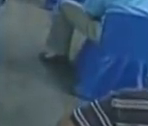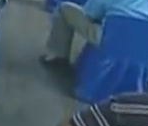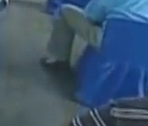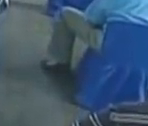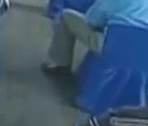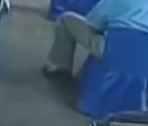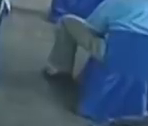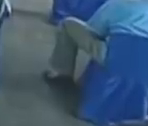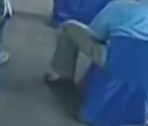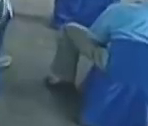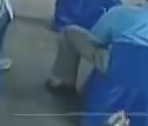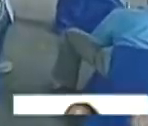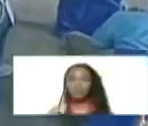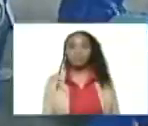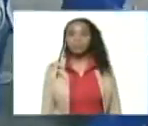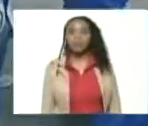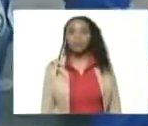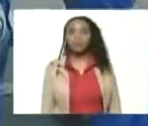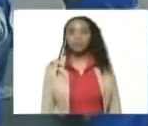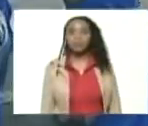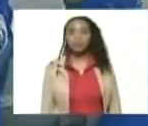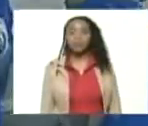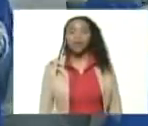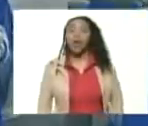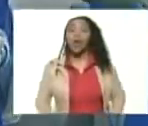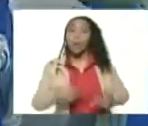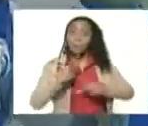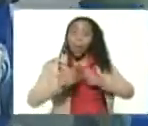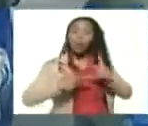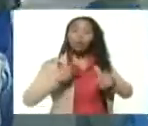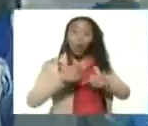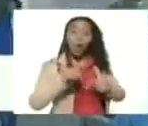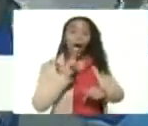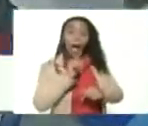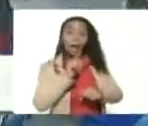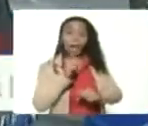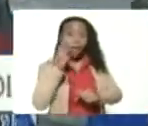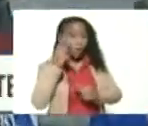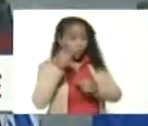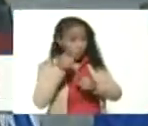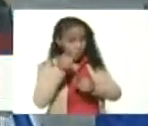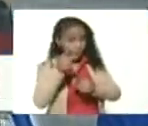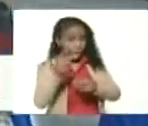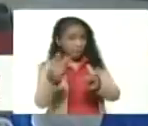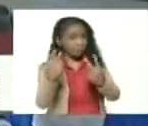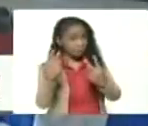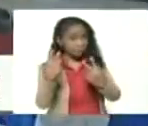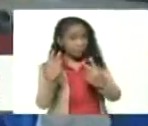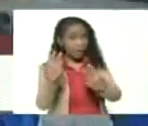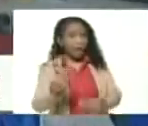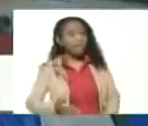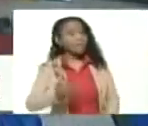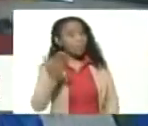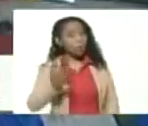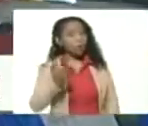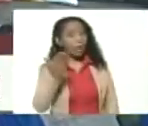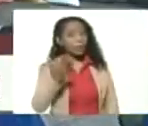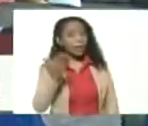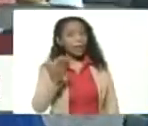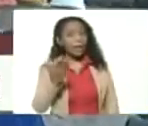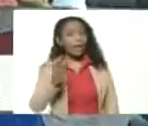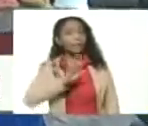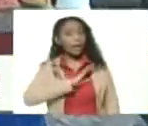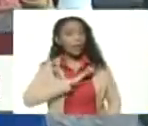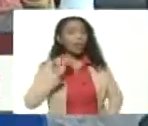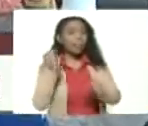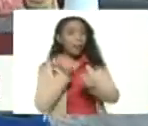Y se tiene para el país. Los productores, ahí están, fíjense ustedes, muy importante. Y tenemos que